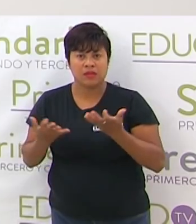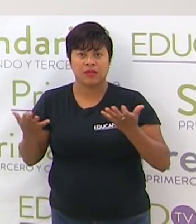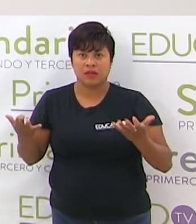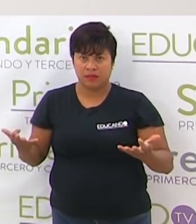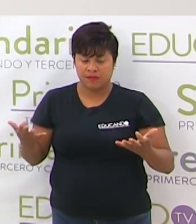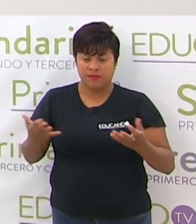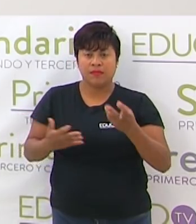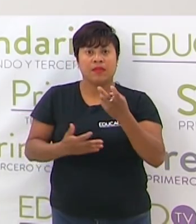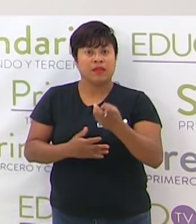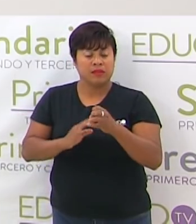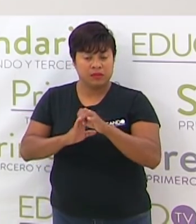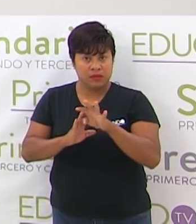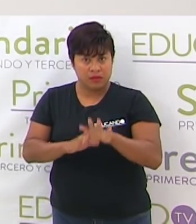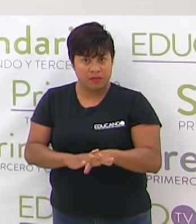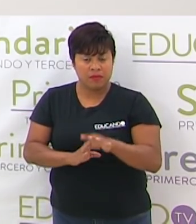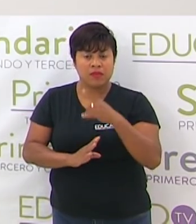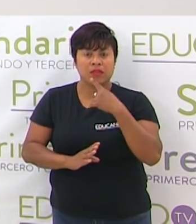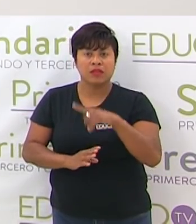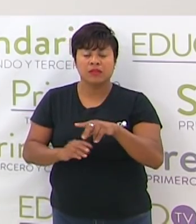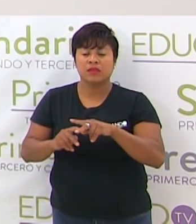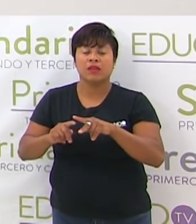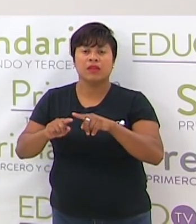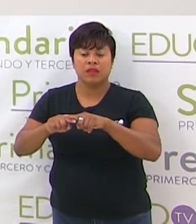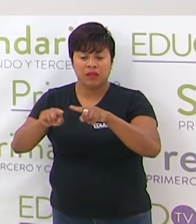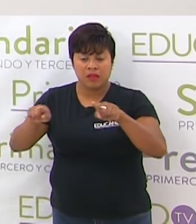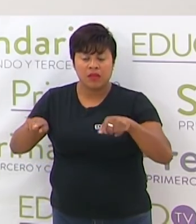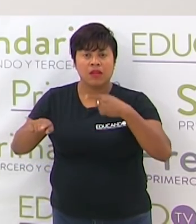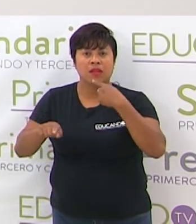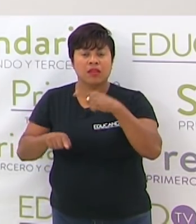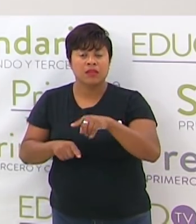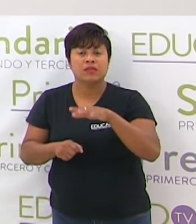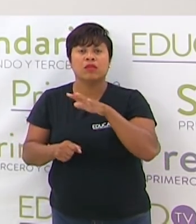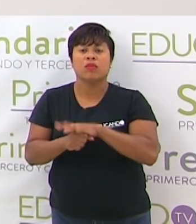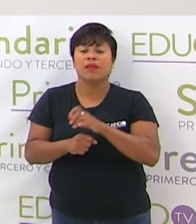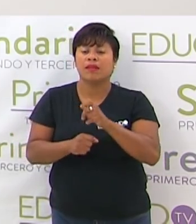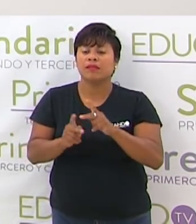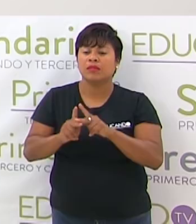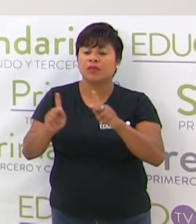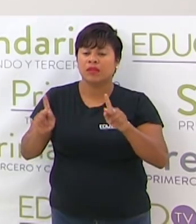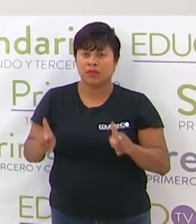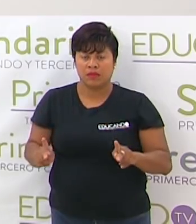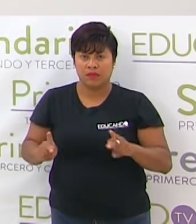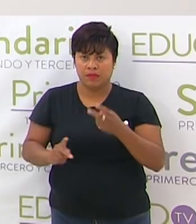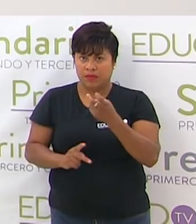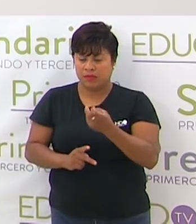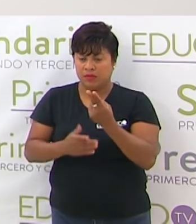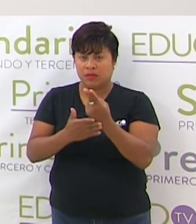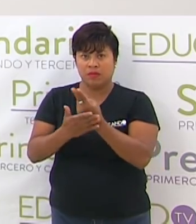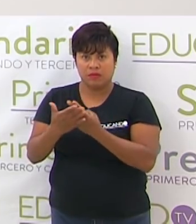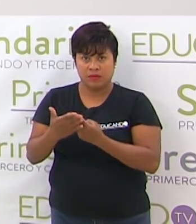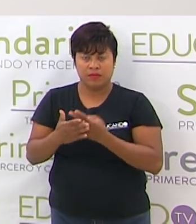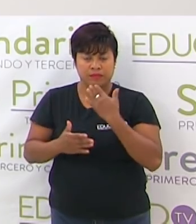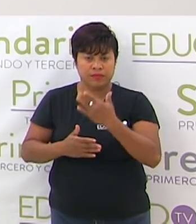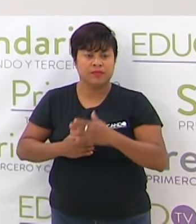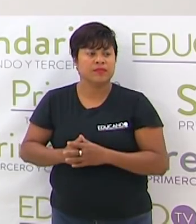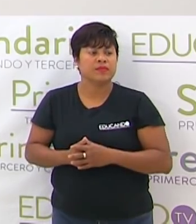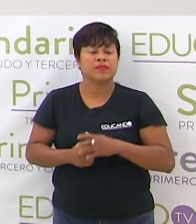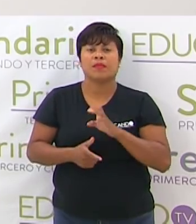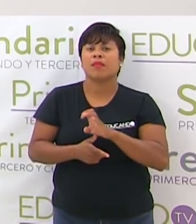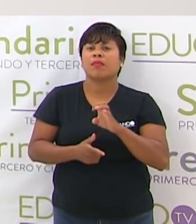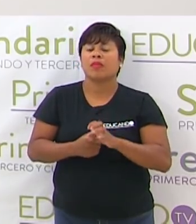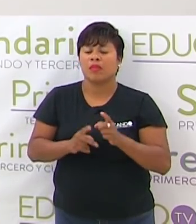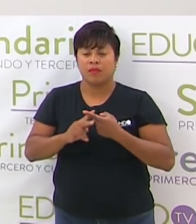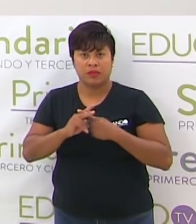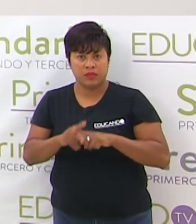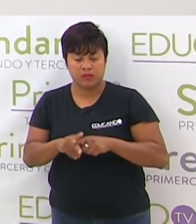terreno. En este caso, estas líneas son las que me indican cuál es el perímetro de la figura. Bien,